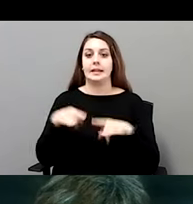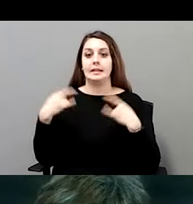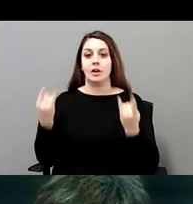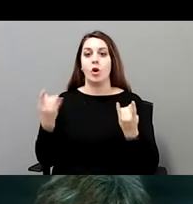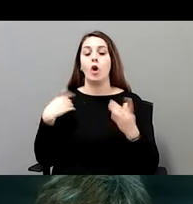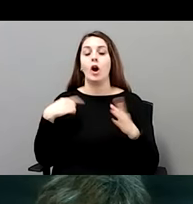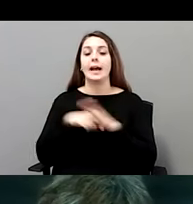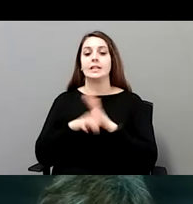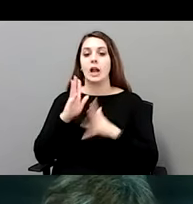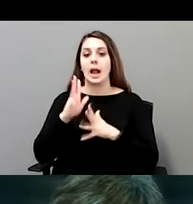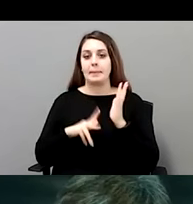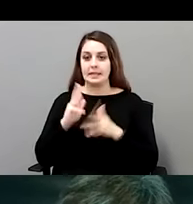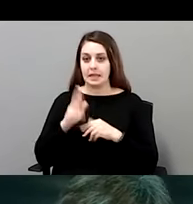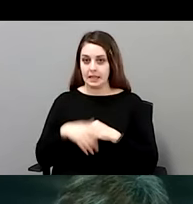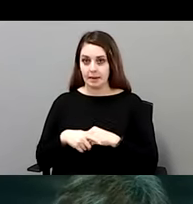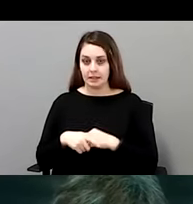administrativas.